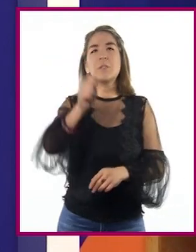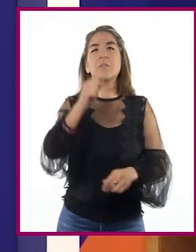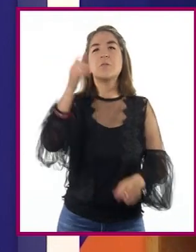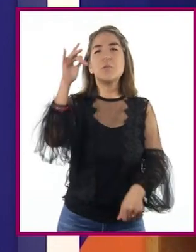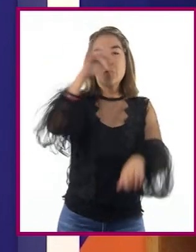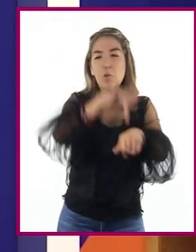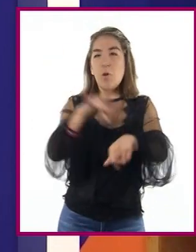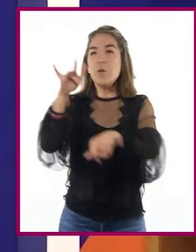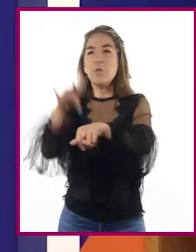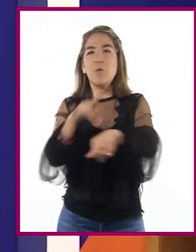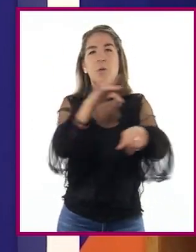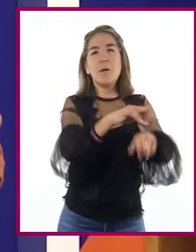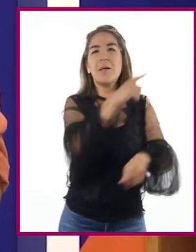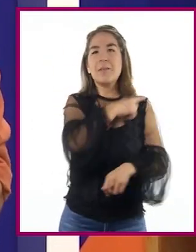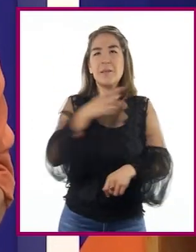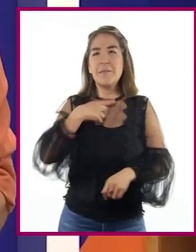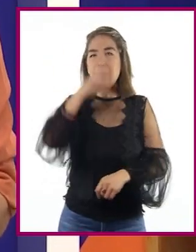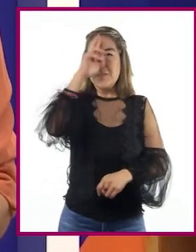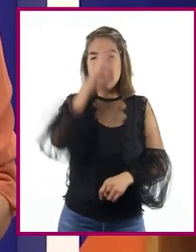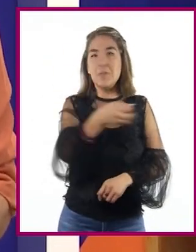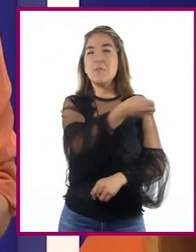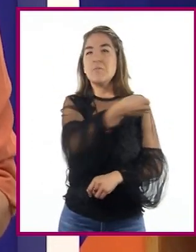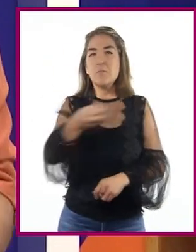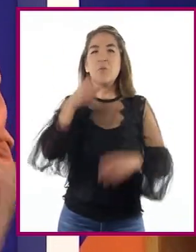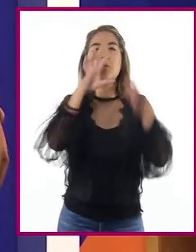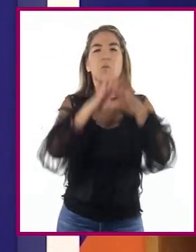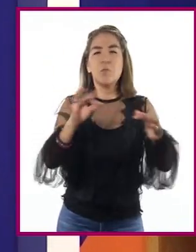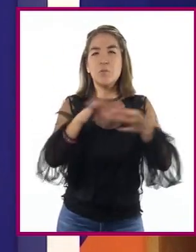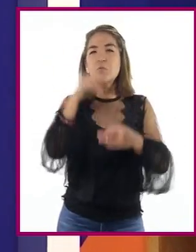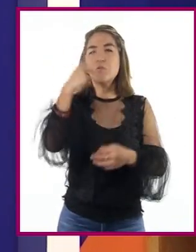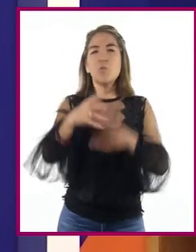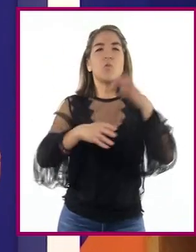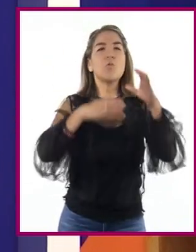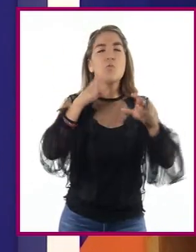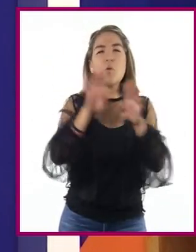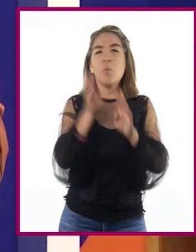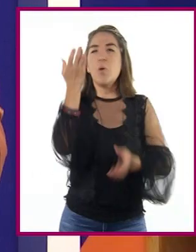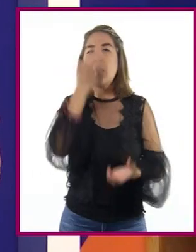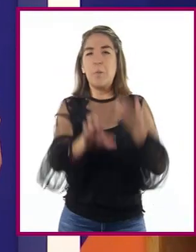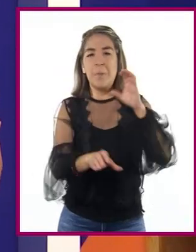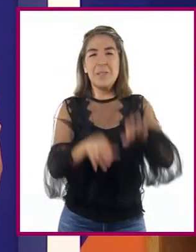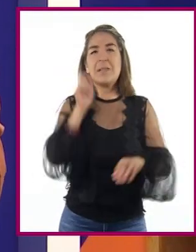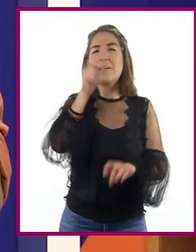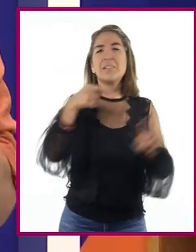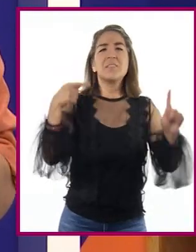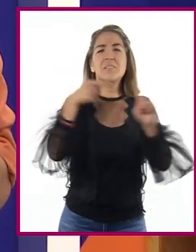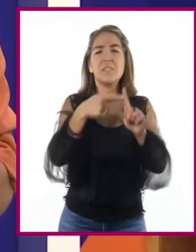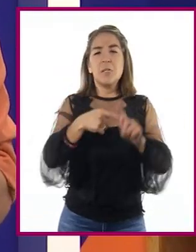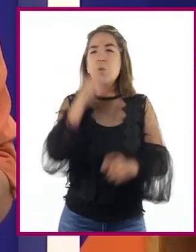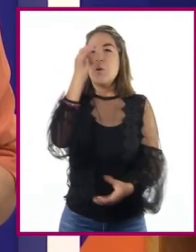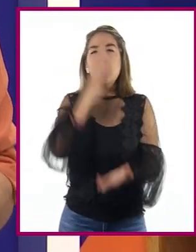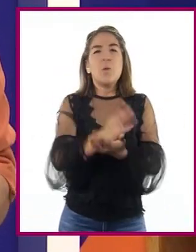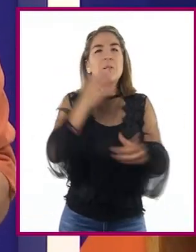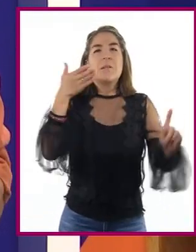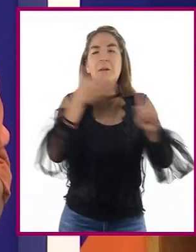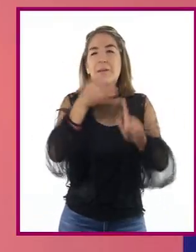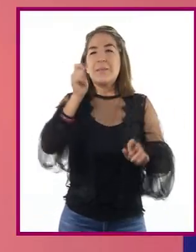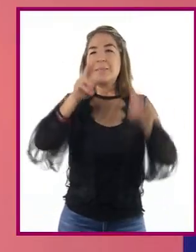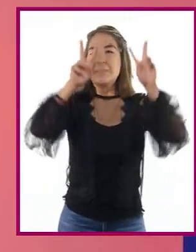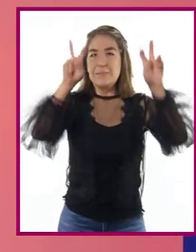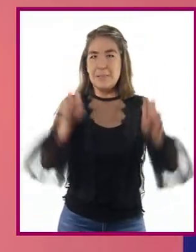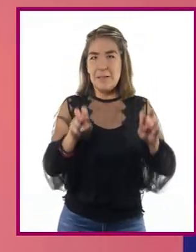ordenada y el público puede escuchar claramente sus comentarios y que en ellas se centran únicamente en un tema